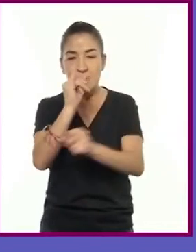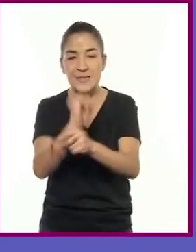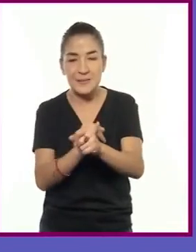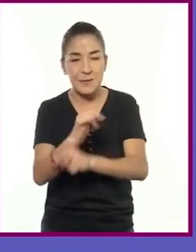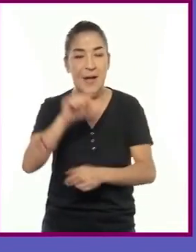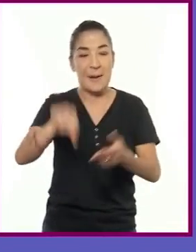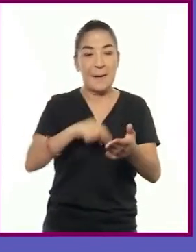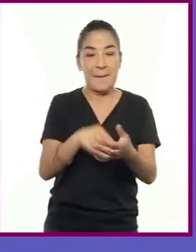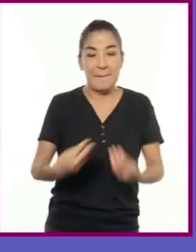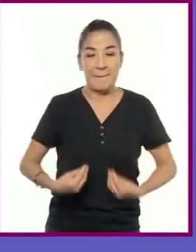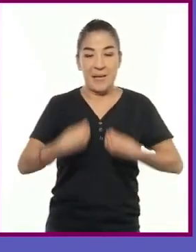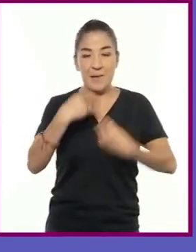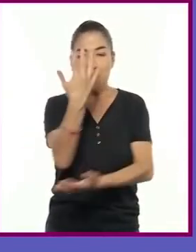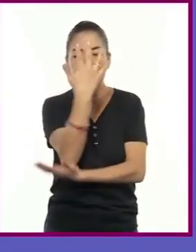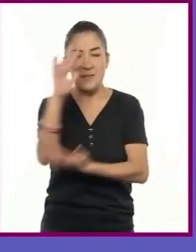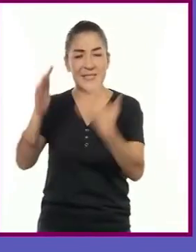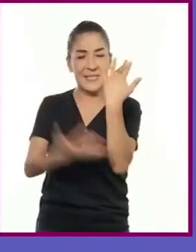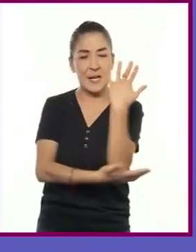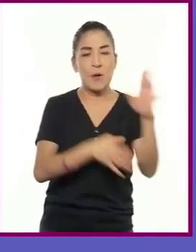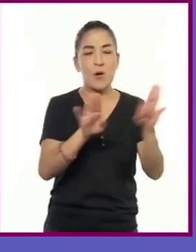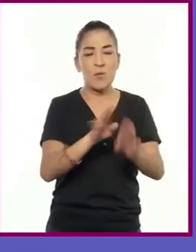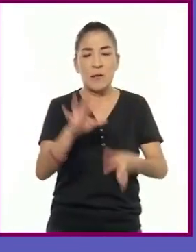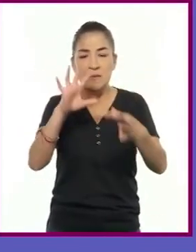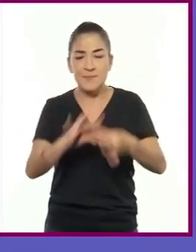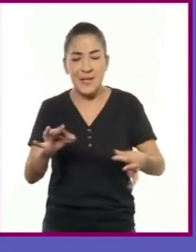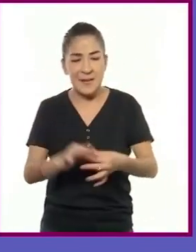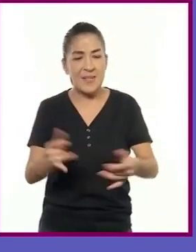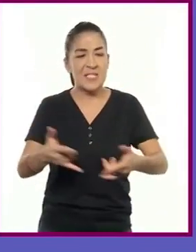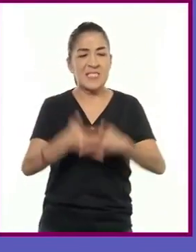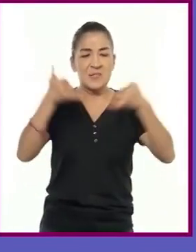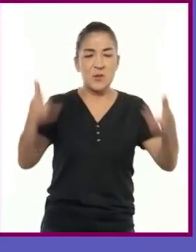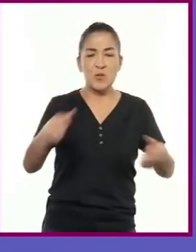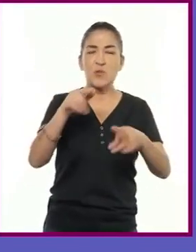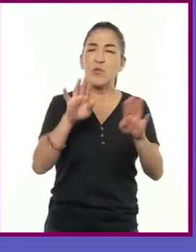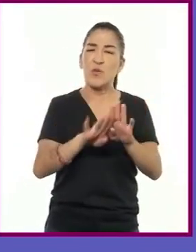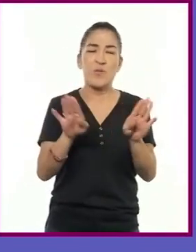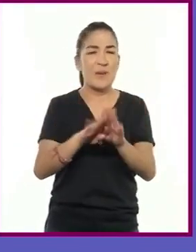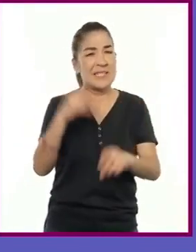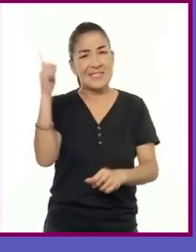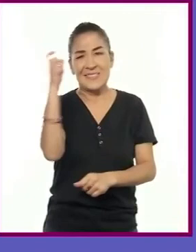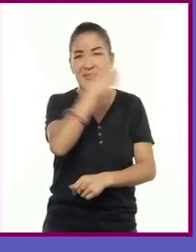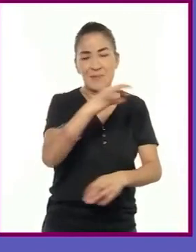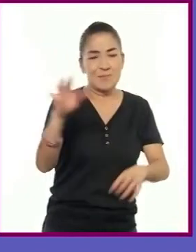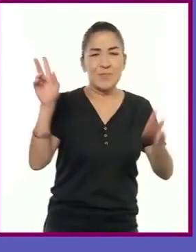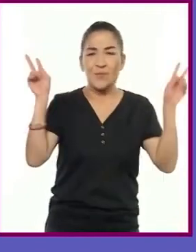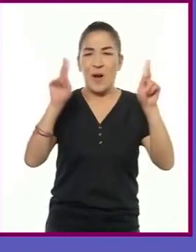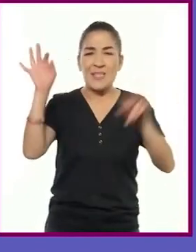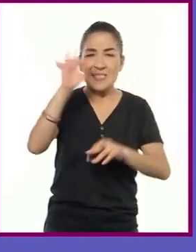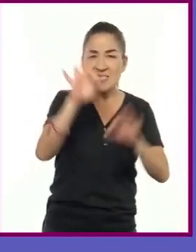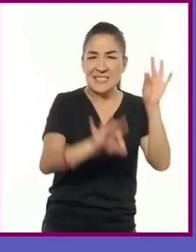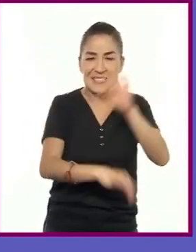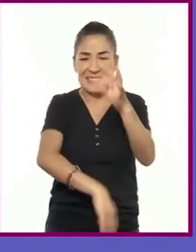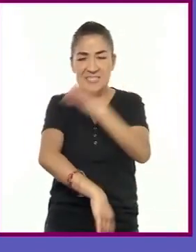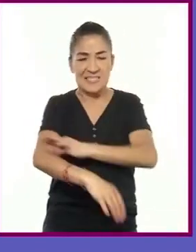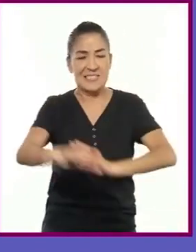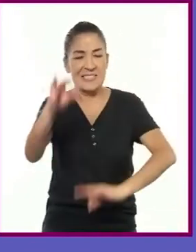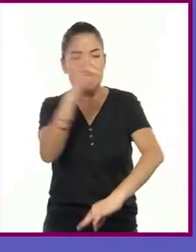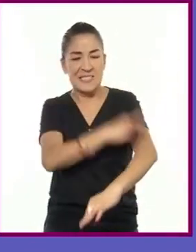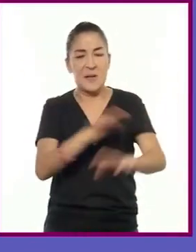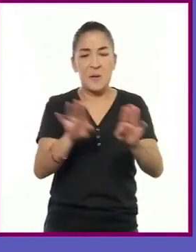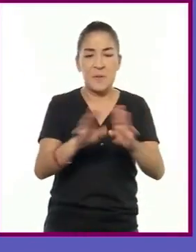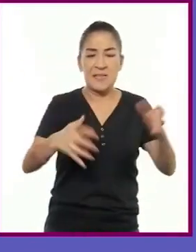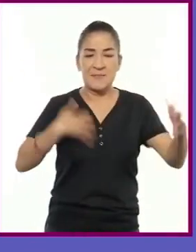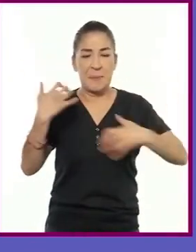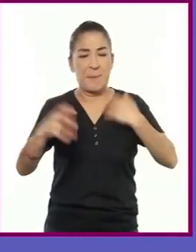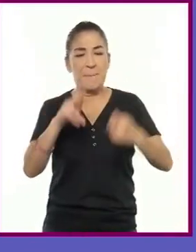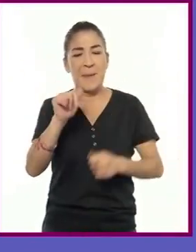La fuerza de los huracanes el tormento de los mosquitos, el delirio provocado por el paludismo, pero no